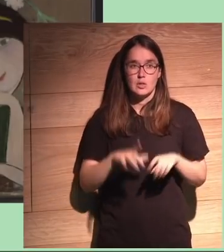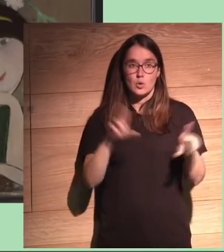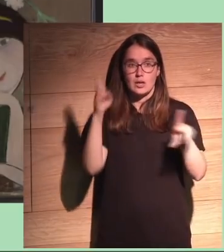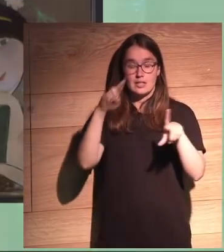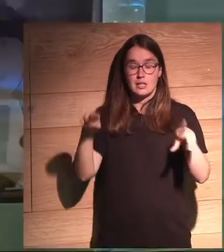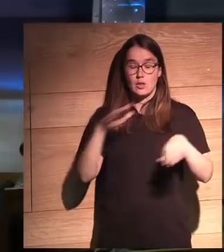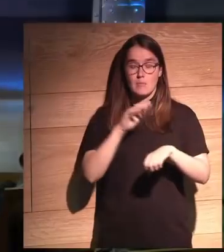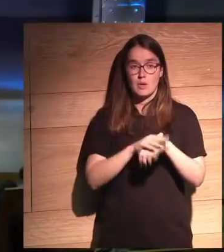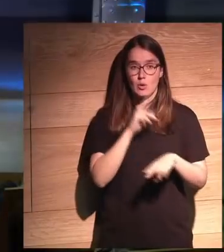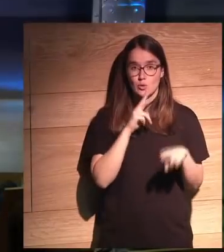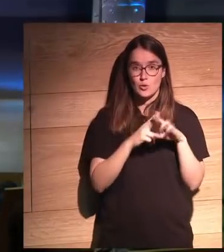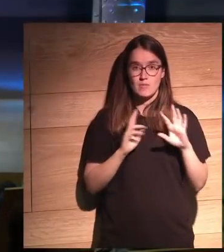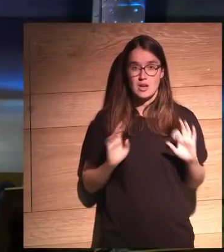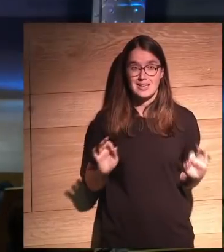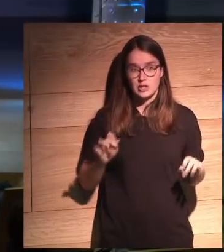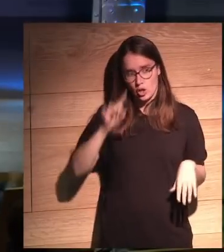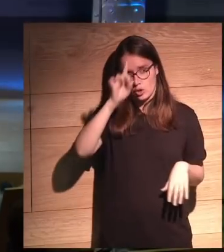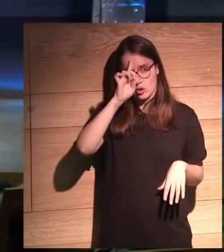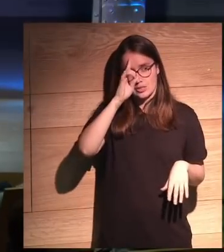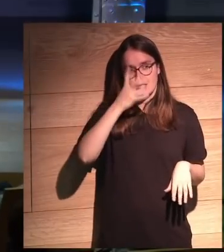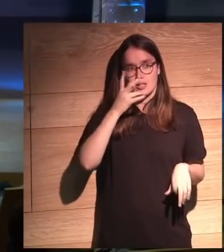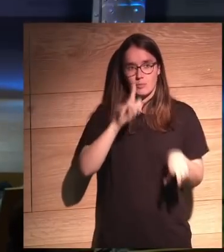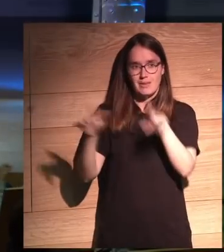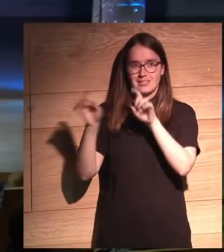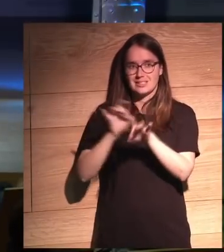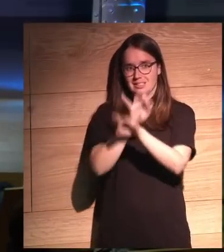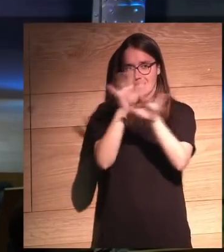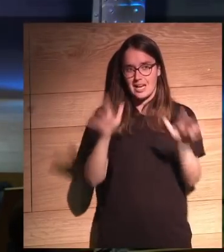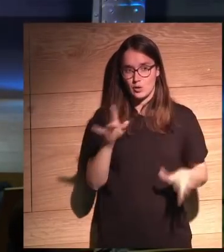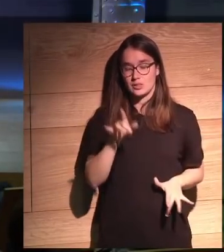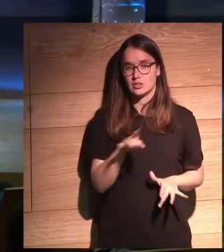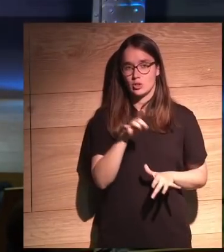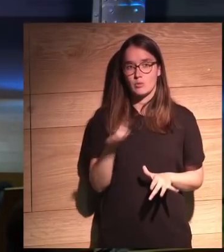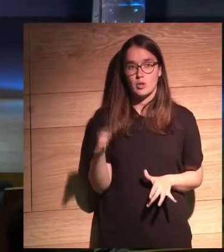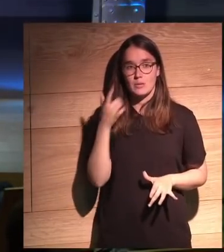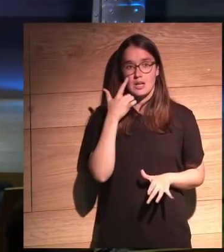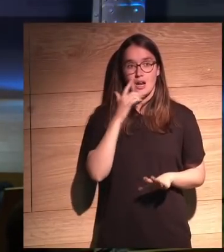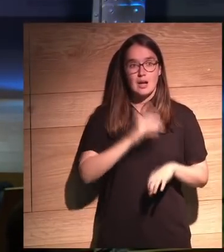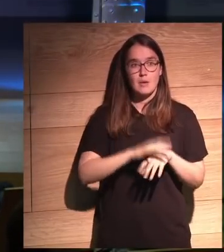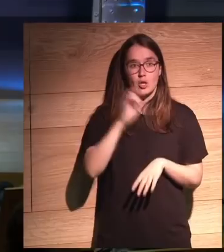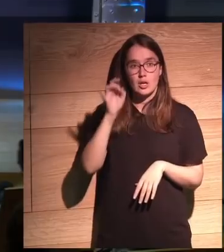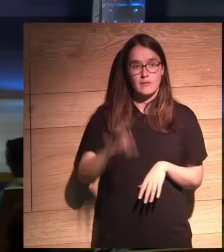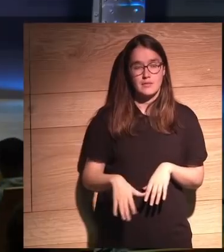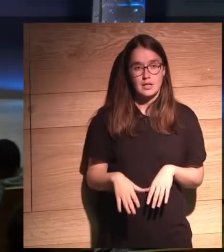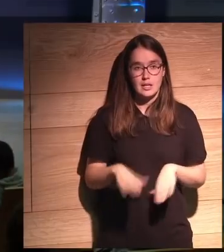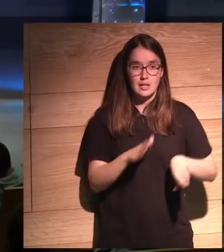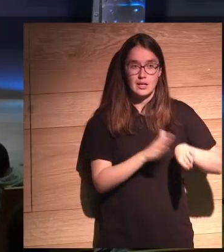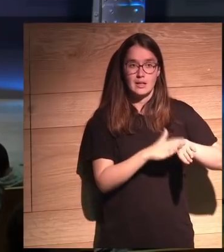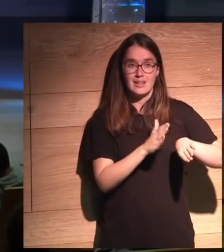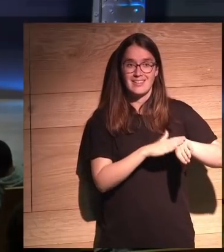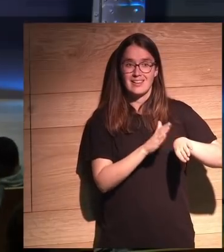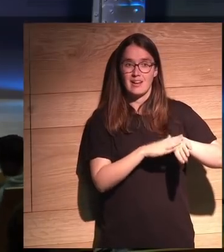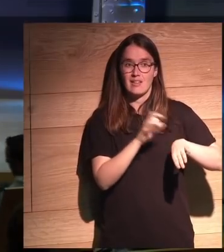amigos, se llama, y no sé si lo veis claramente, pero mirar quiénes son los amigos. El que está a la izquierda es Pablo